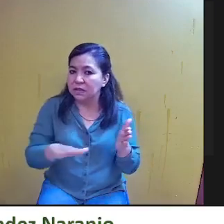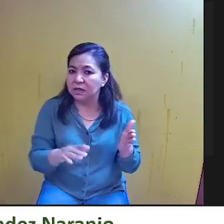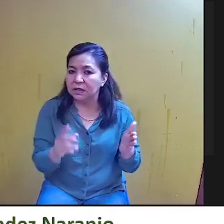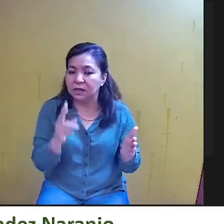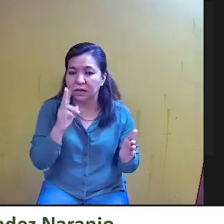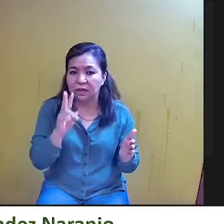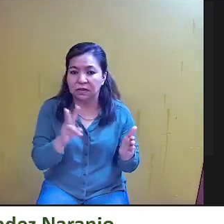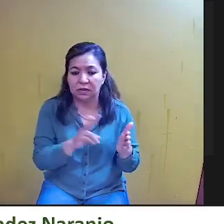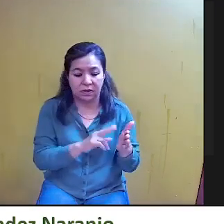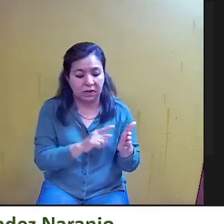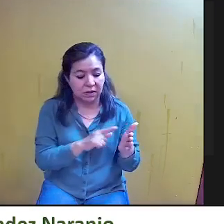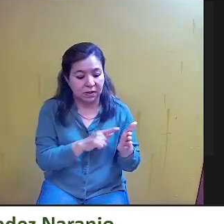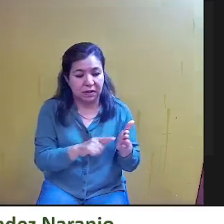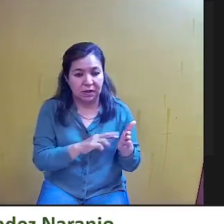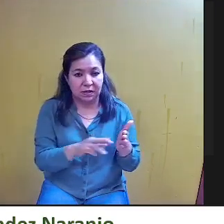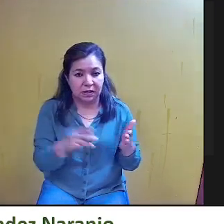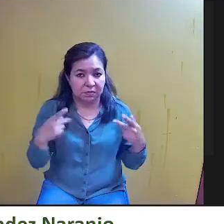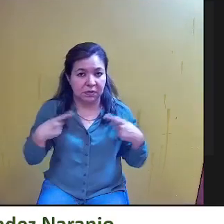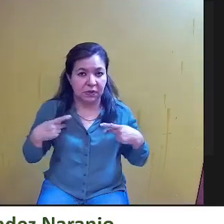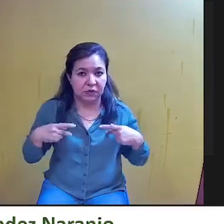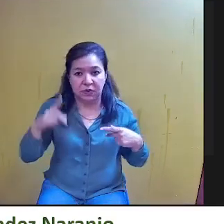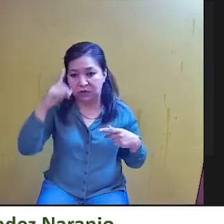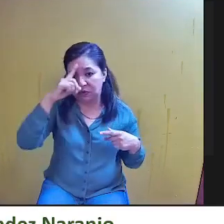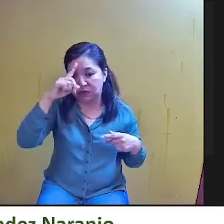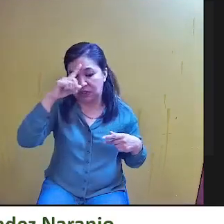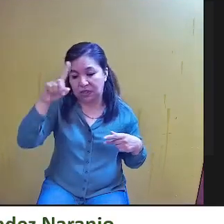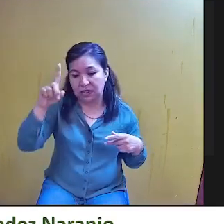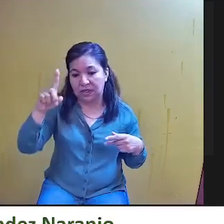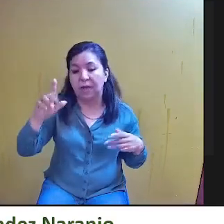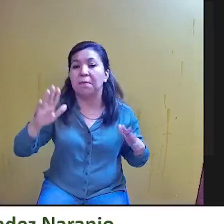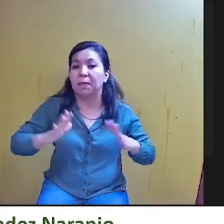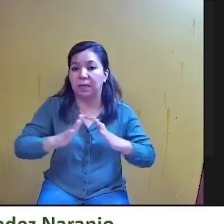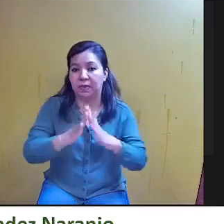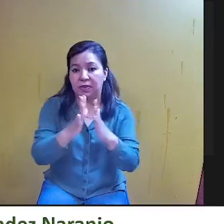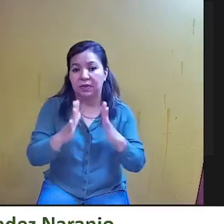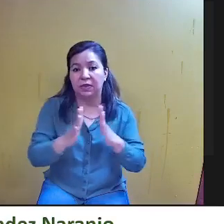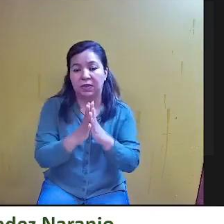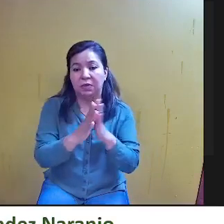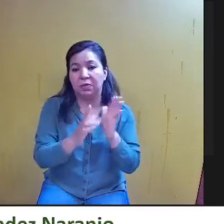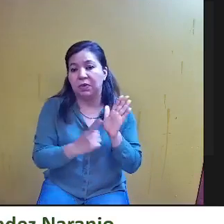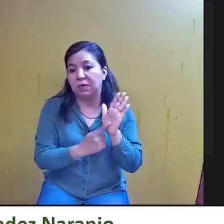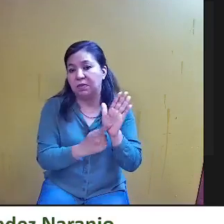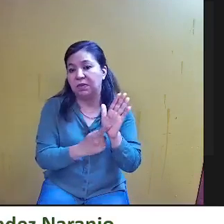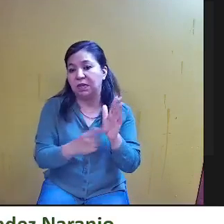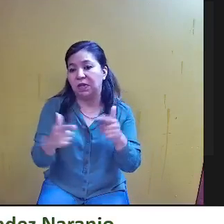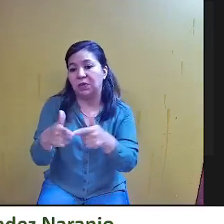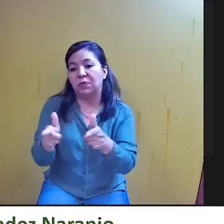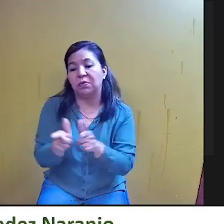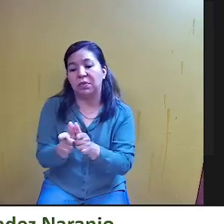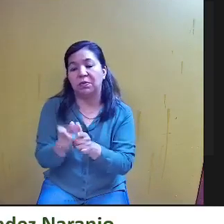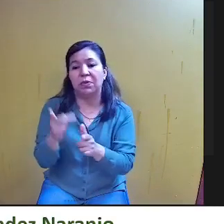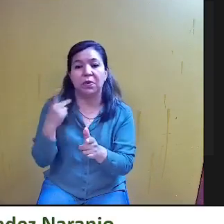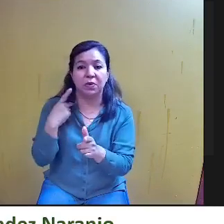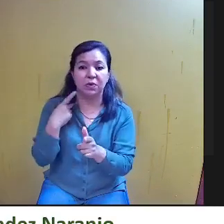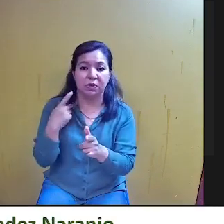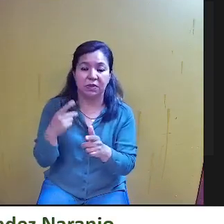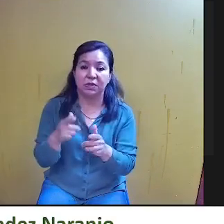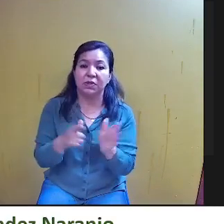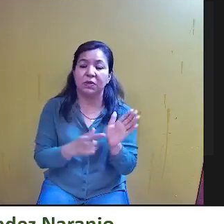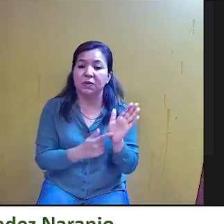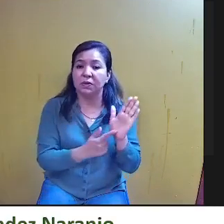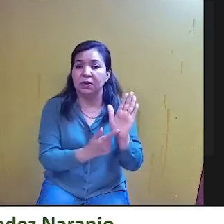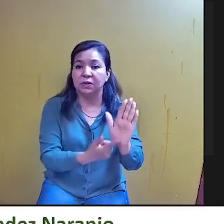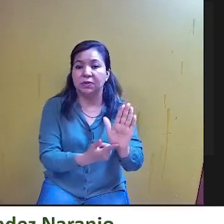negativo o una prohibición en el que las personas consejeras distritales hubieran participado como representantes de un partido político ante una autoridad